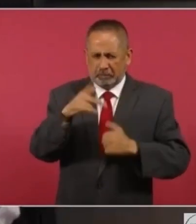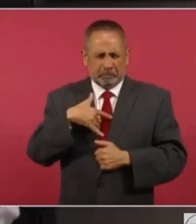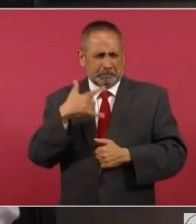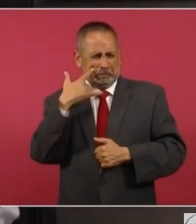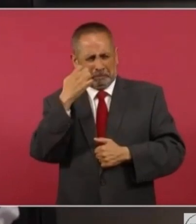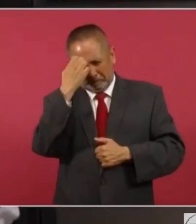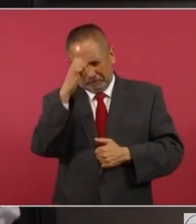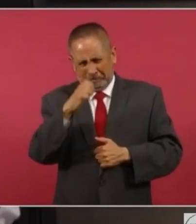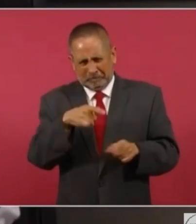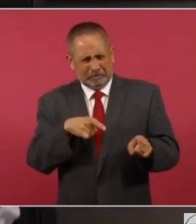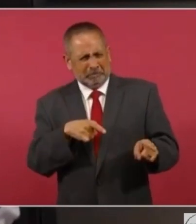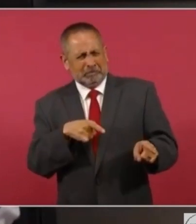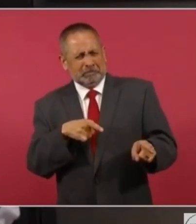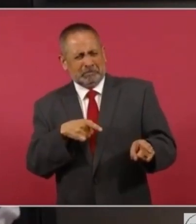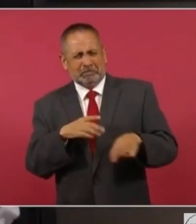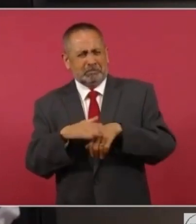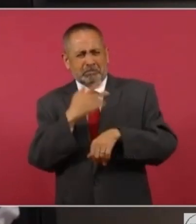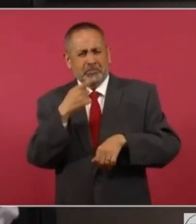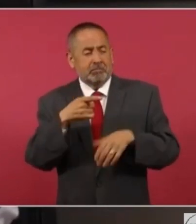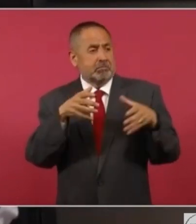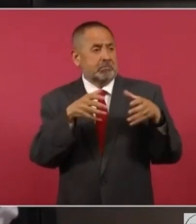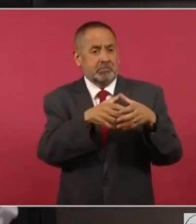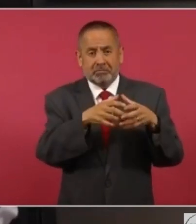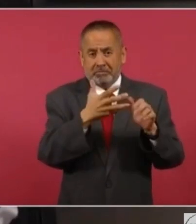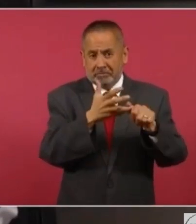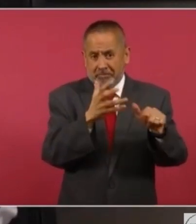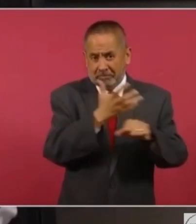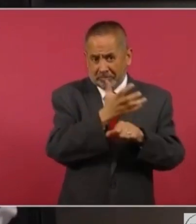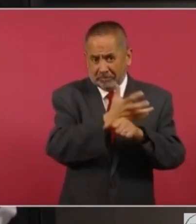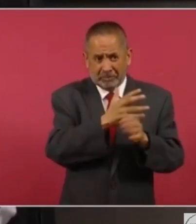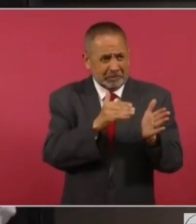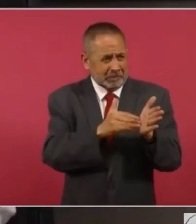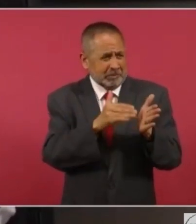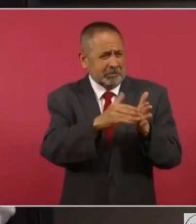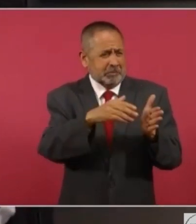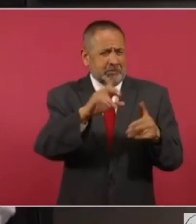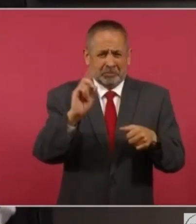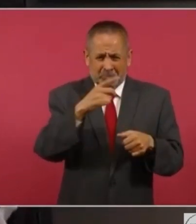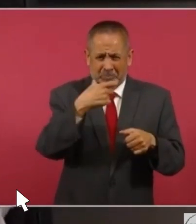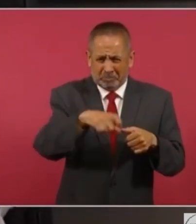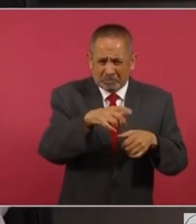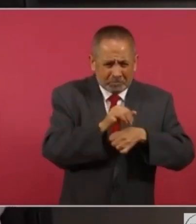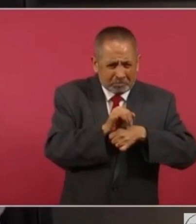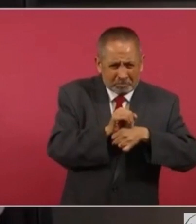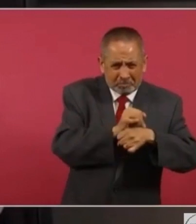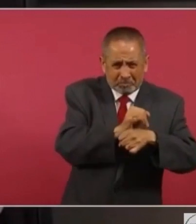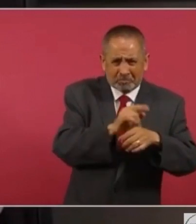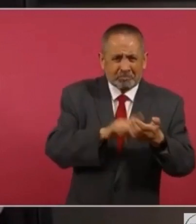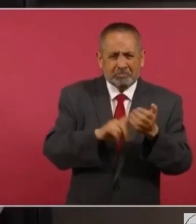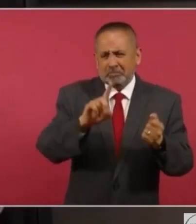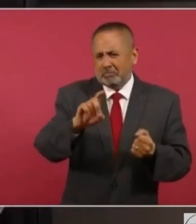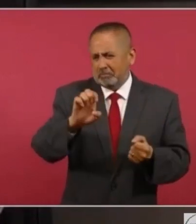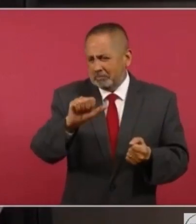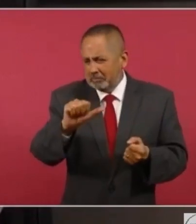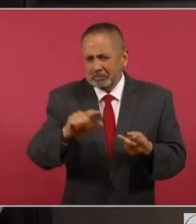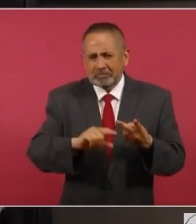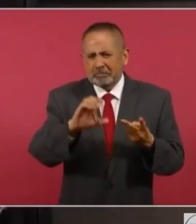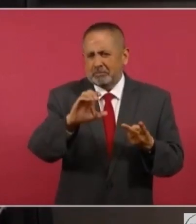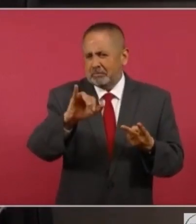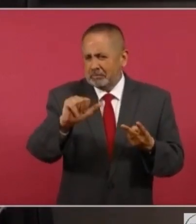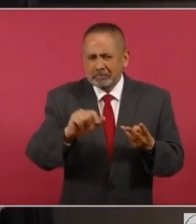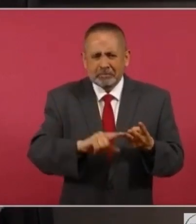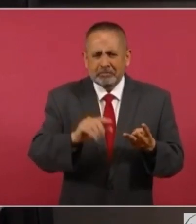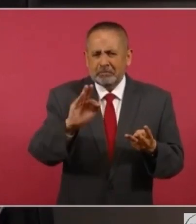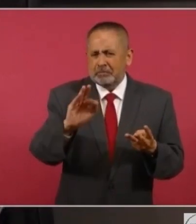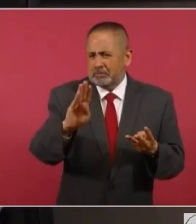las agencias de Estados Unidos, con los millones de dólares que tienen las agencias de inteligencia, la DEA, la CIA, el